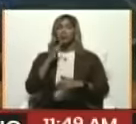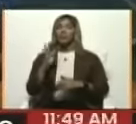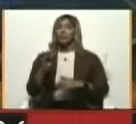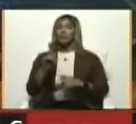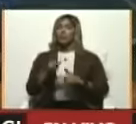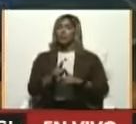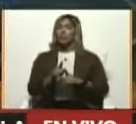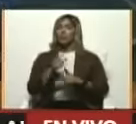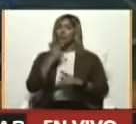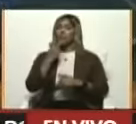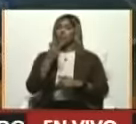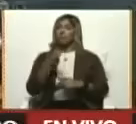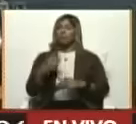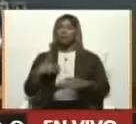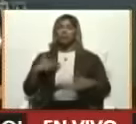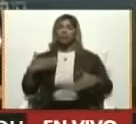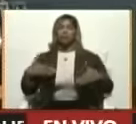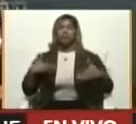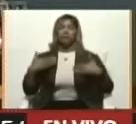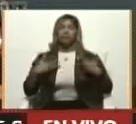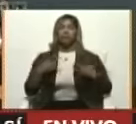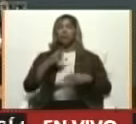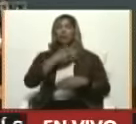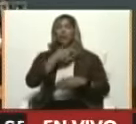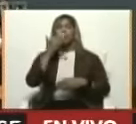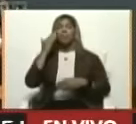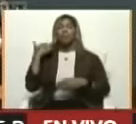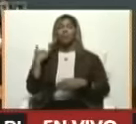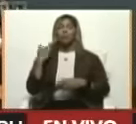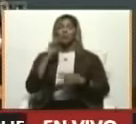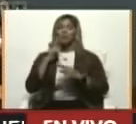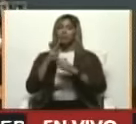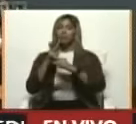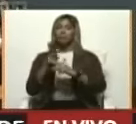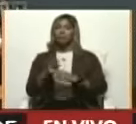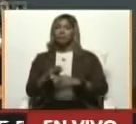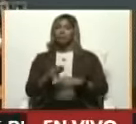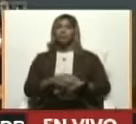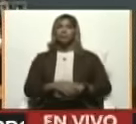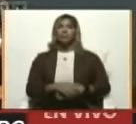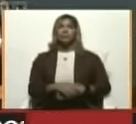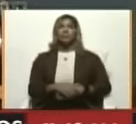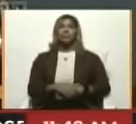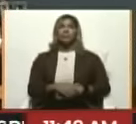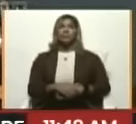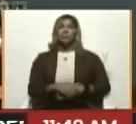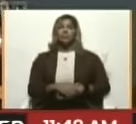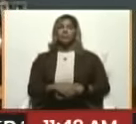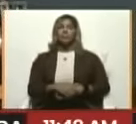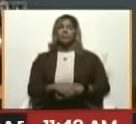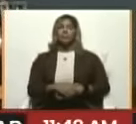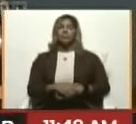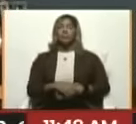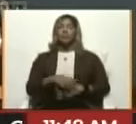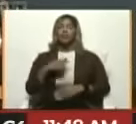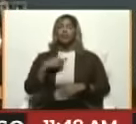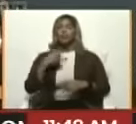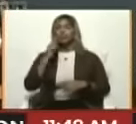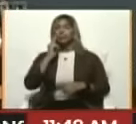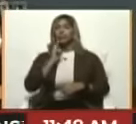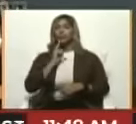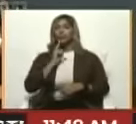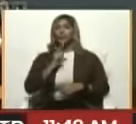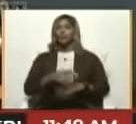una visita muy emotiva al Panteón Nacional, rendiéndole honores al padre de la patria, Simón